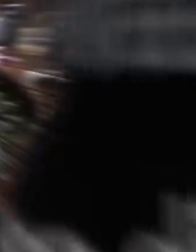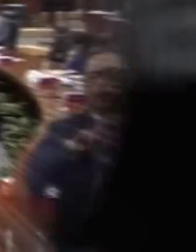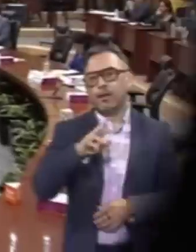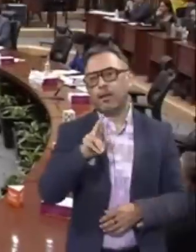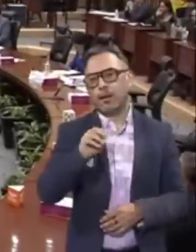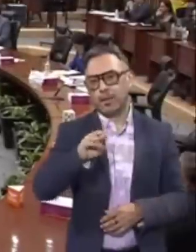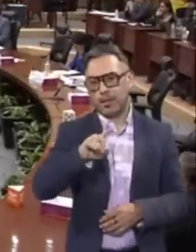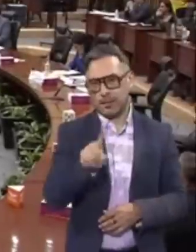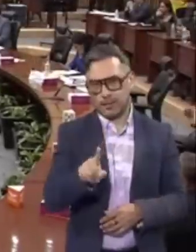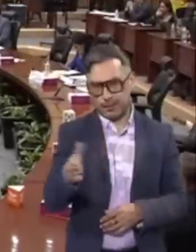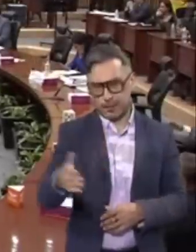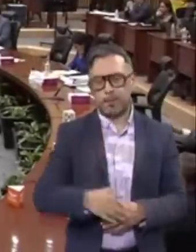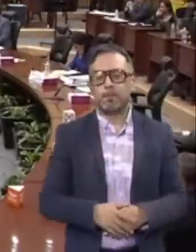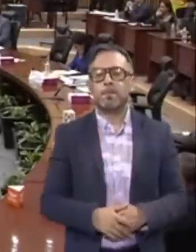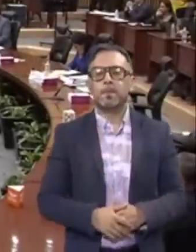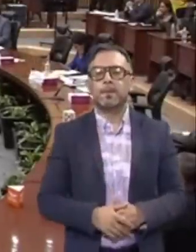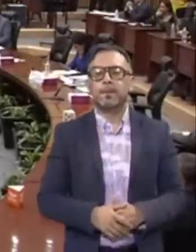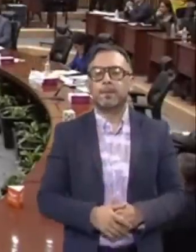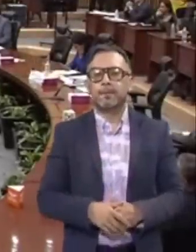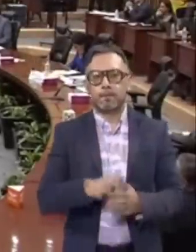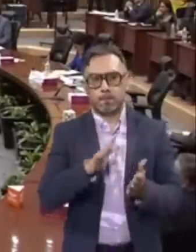chasco. Gracias.